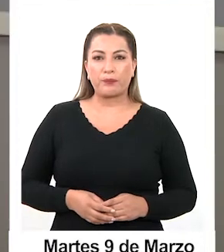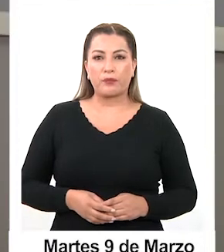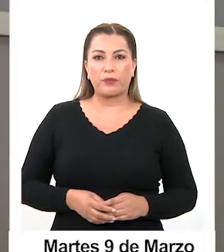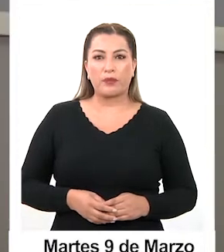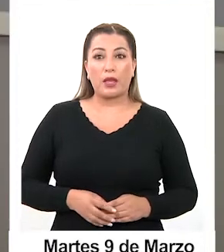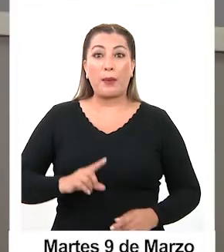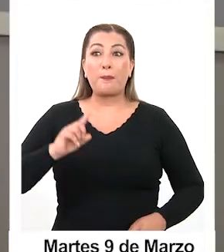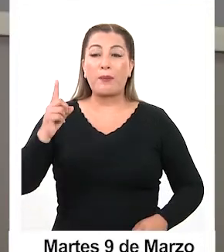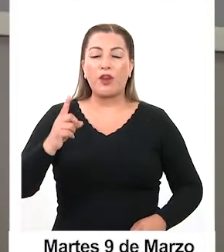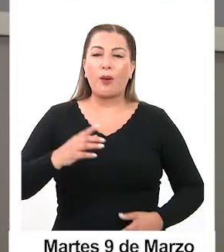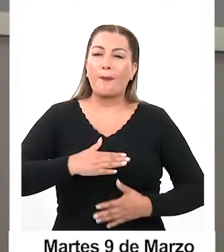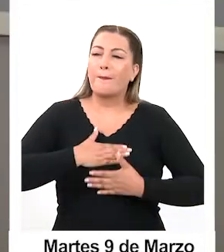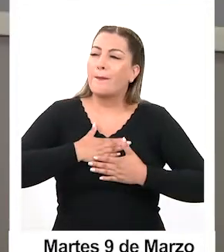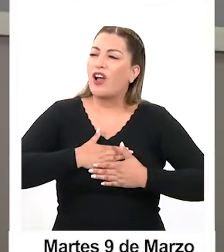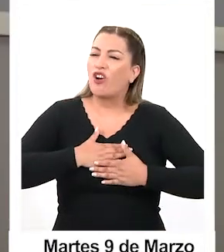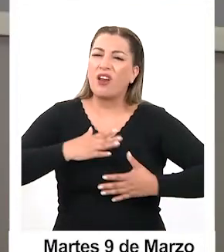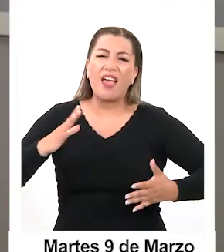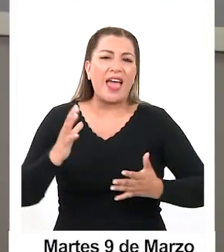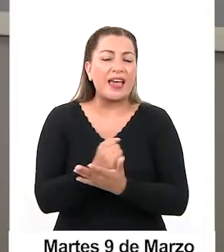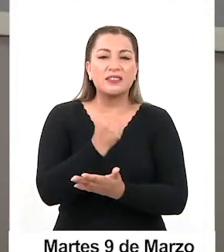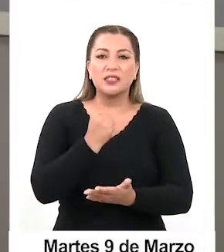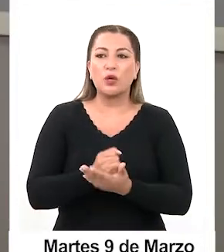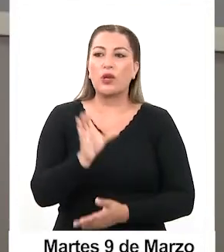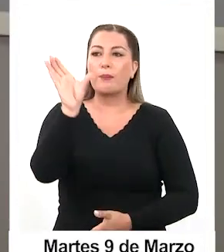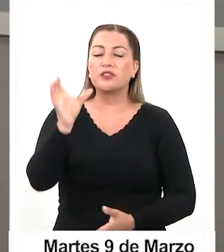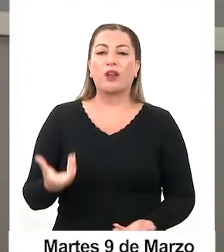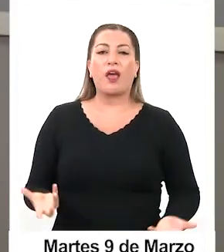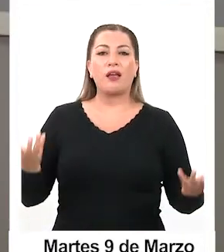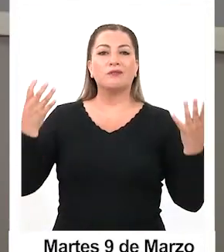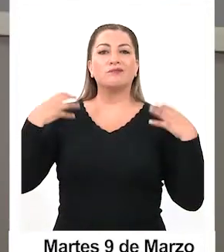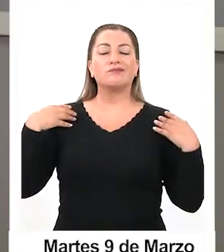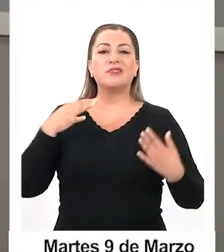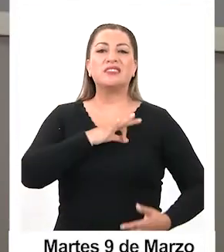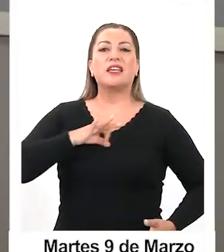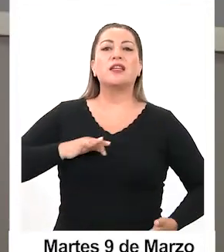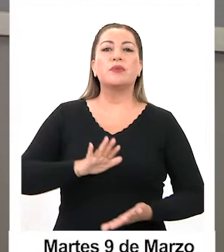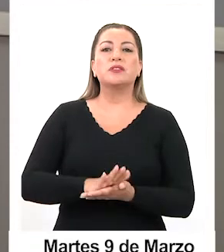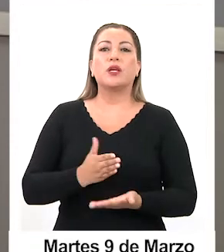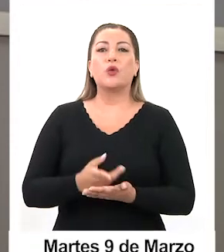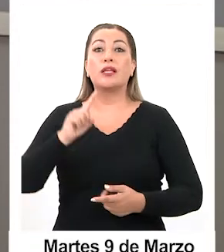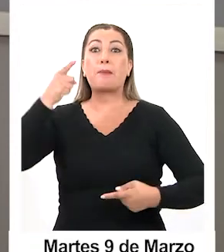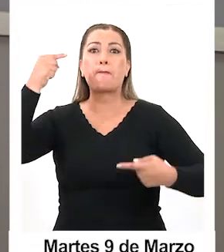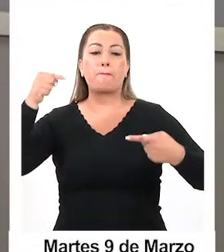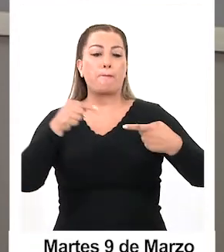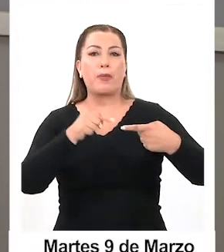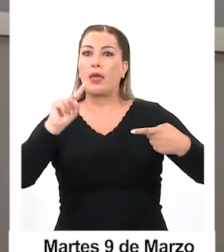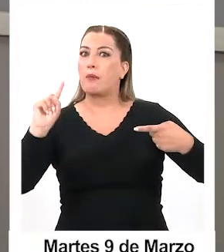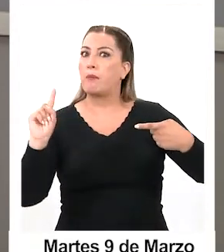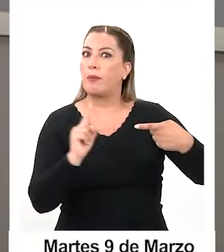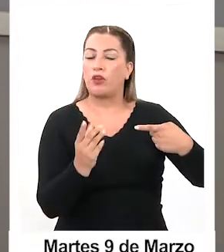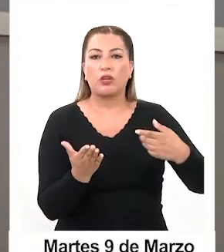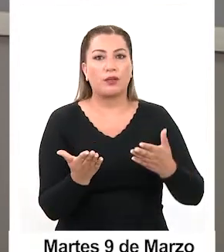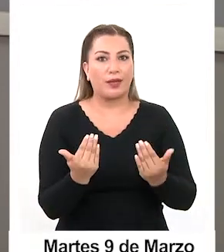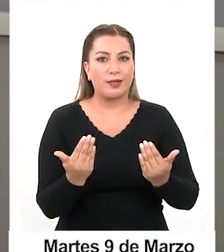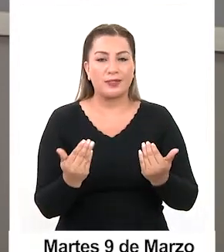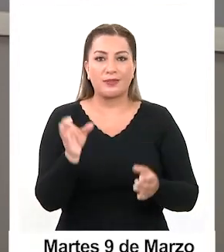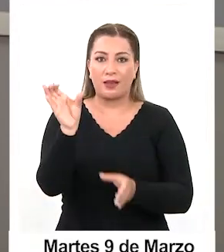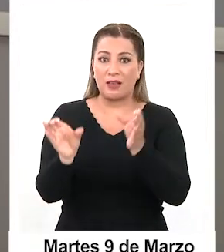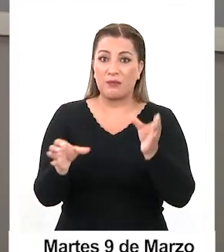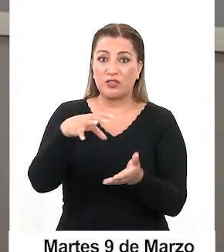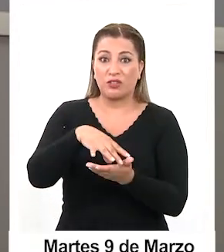mayor de los éxitos a la persona que tenga que asumir esta responsabilidad. Salud siempre es una de las principales necesidades que tiene la